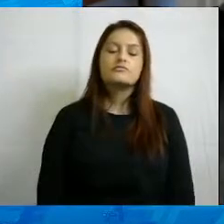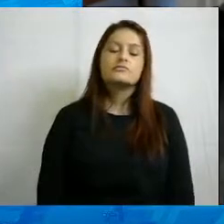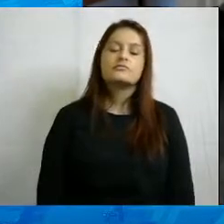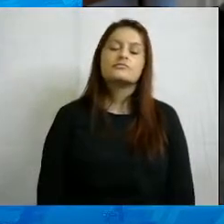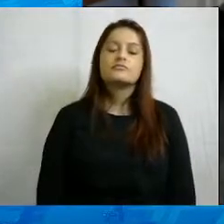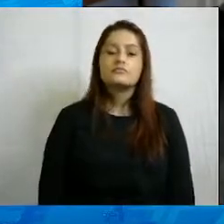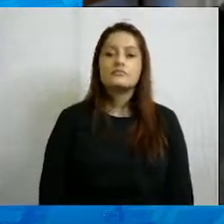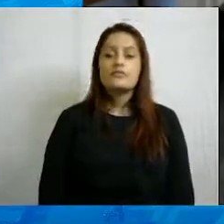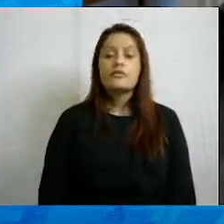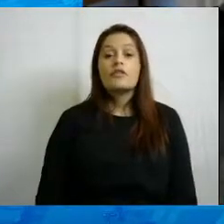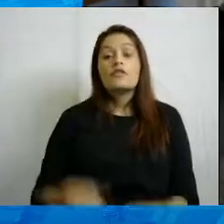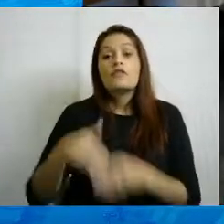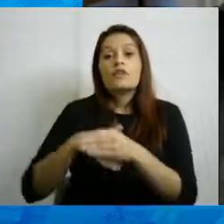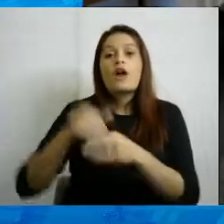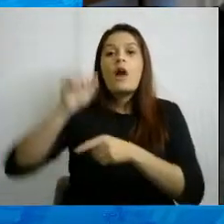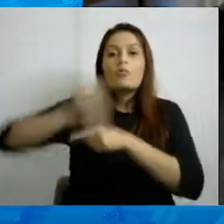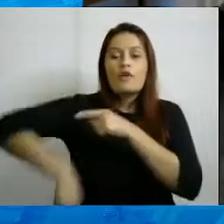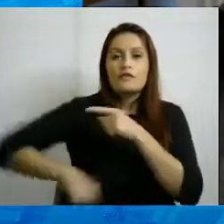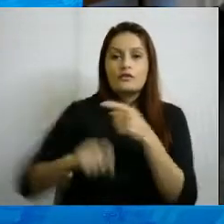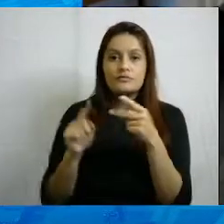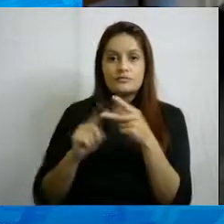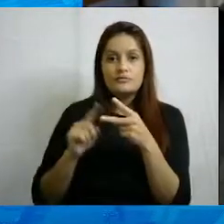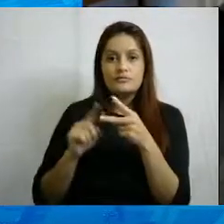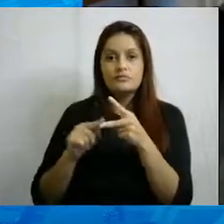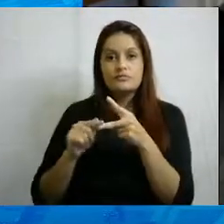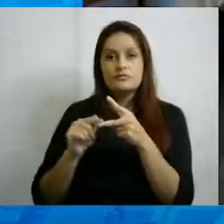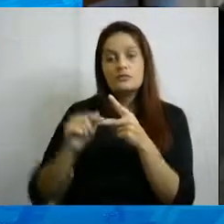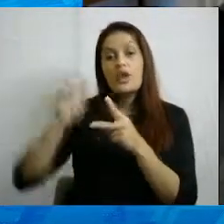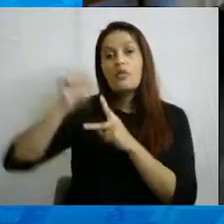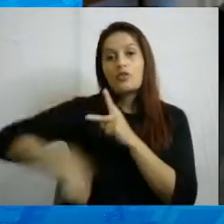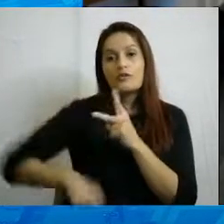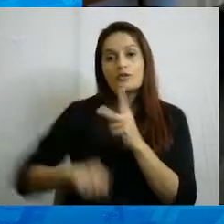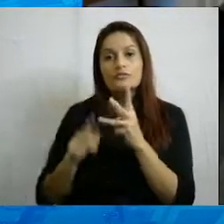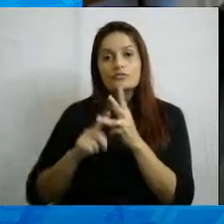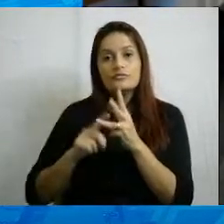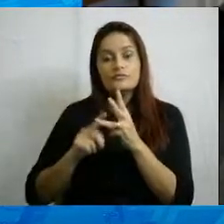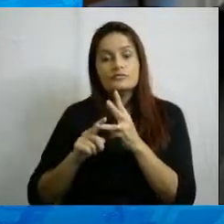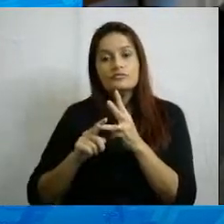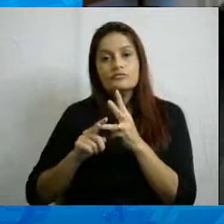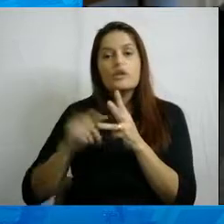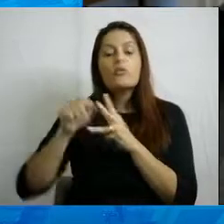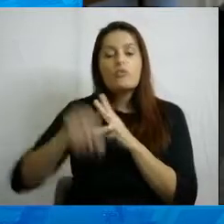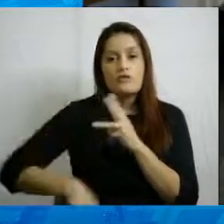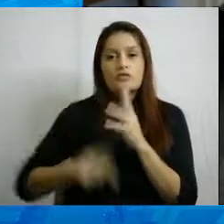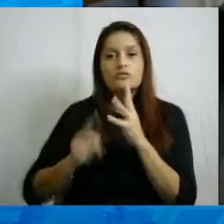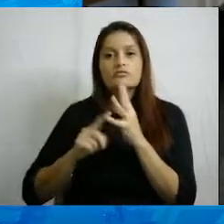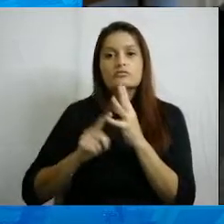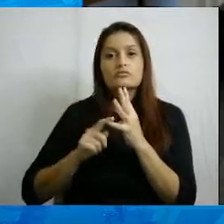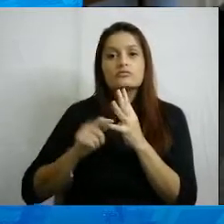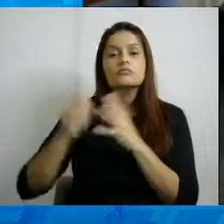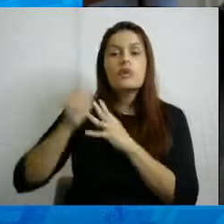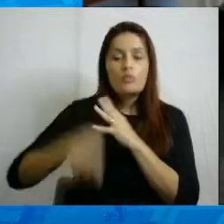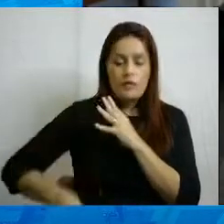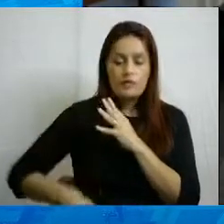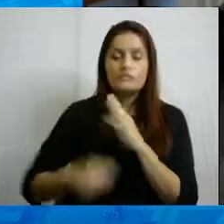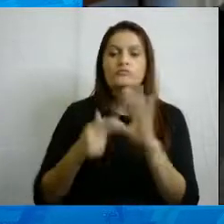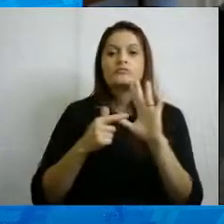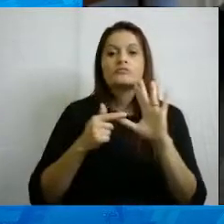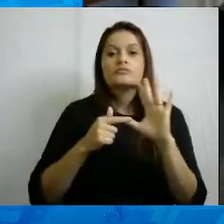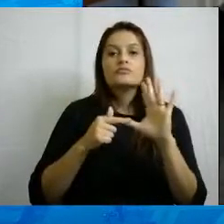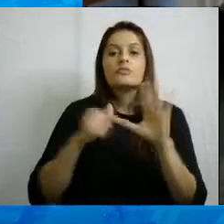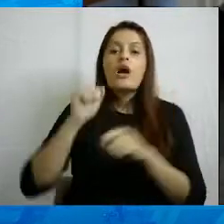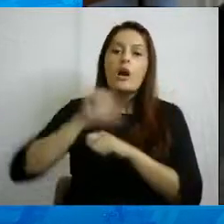Señor Martínez, señor Domínguez, aprobo. Alarcón, aprobo. Enríquez, aprobo.